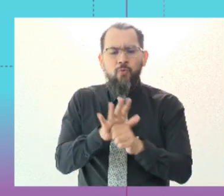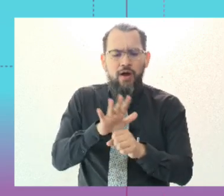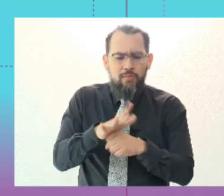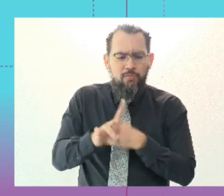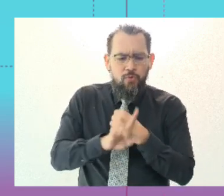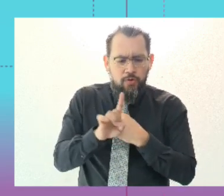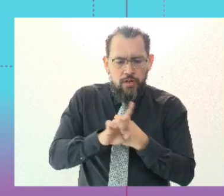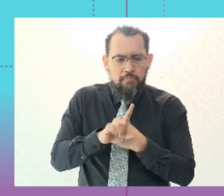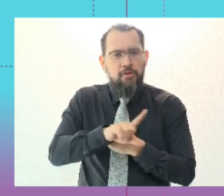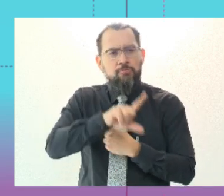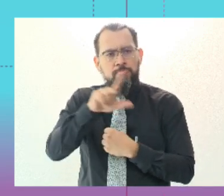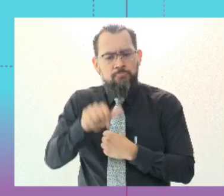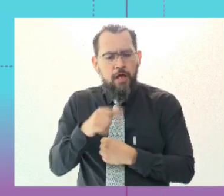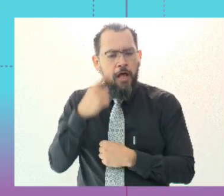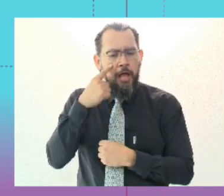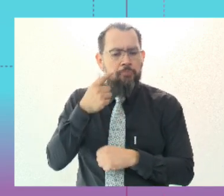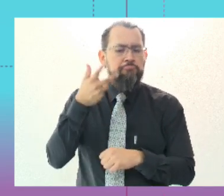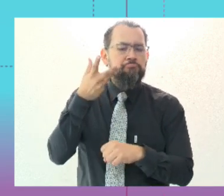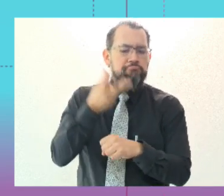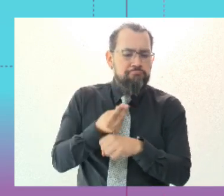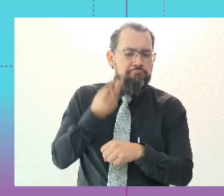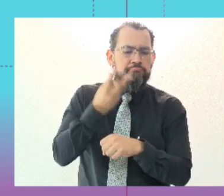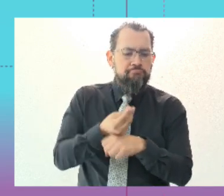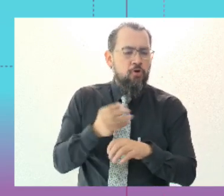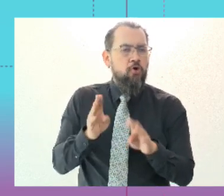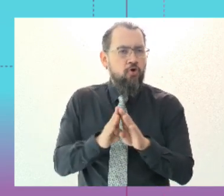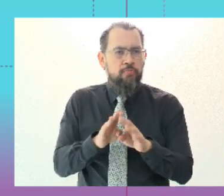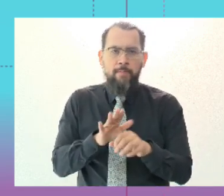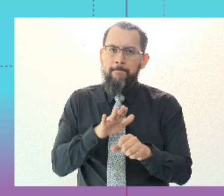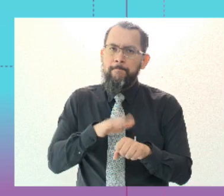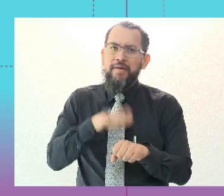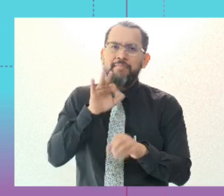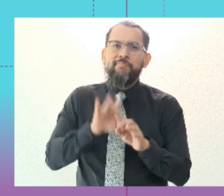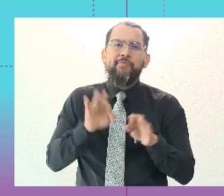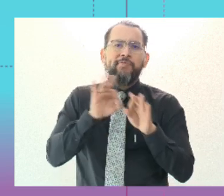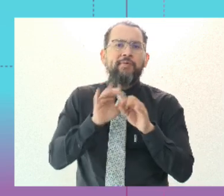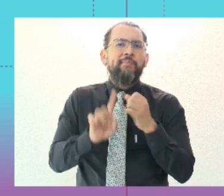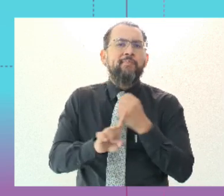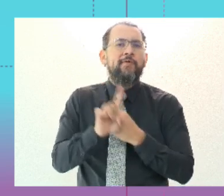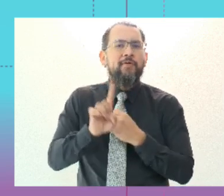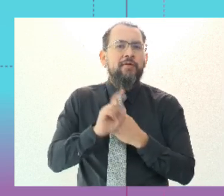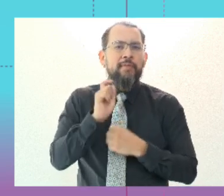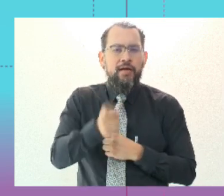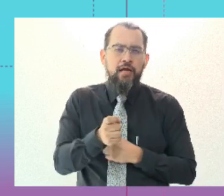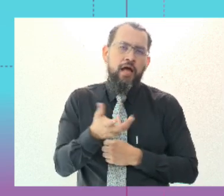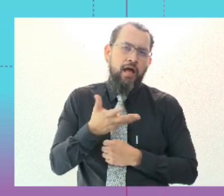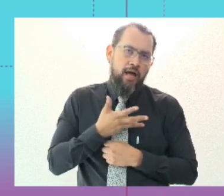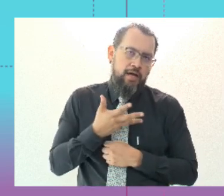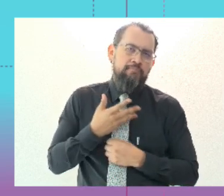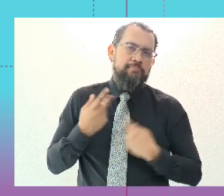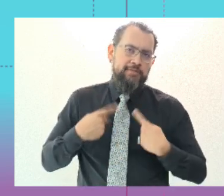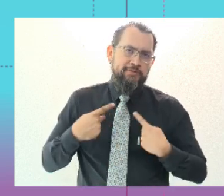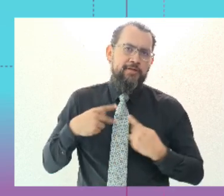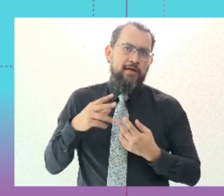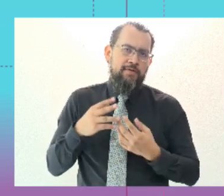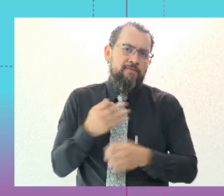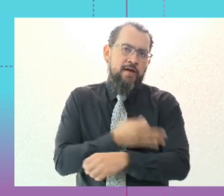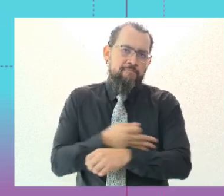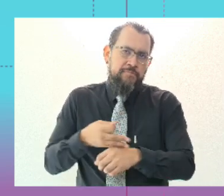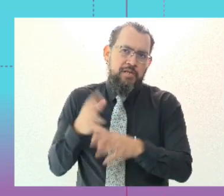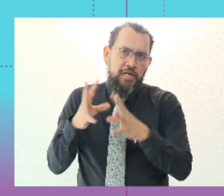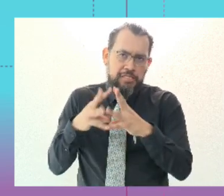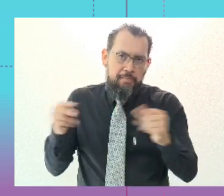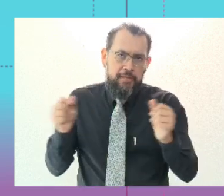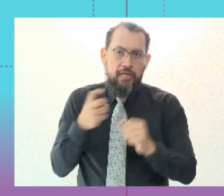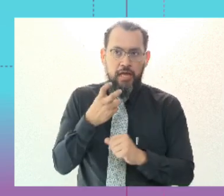soluciones. Evidentemente, el mayor problema que los reúne es el de los familiares que están desaparecidos. ¿Sí?